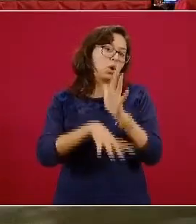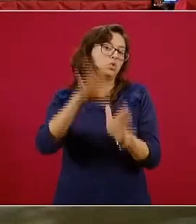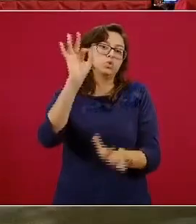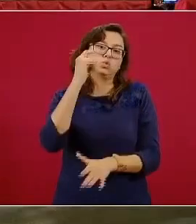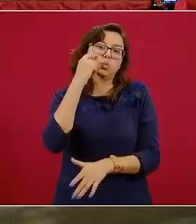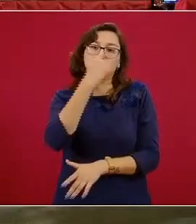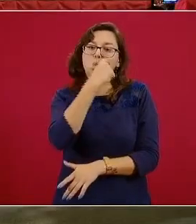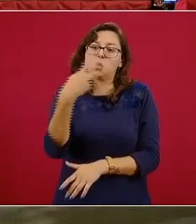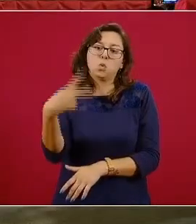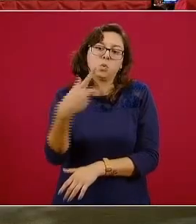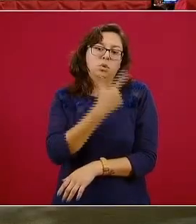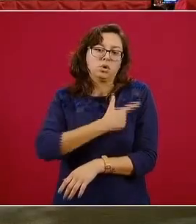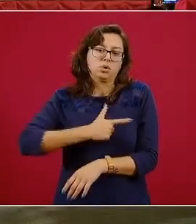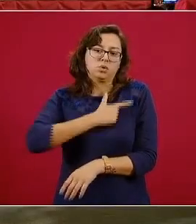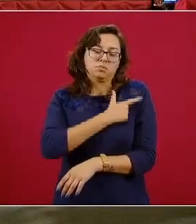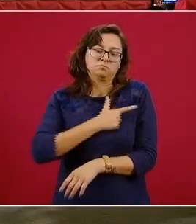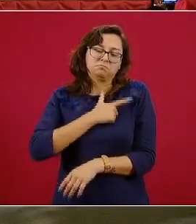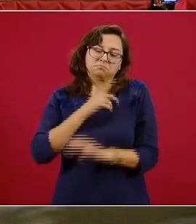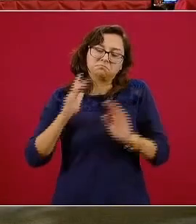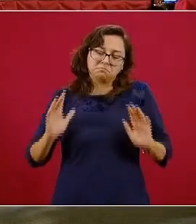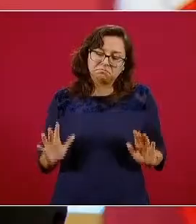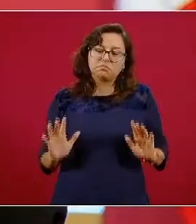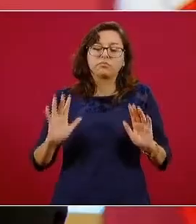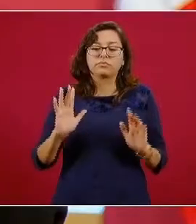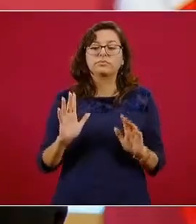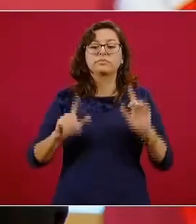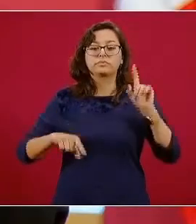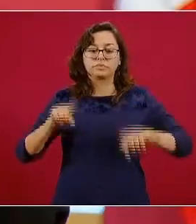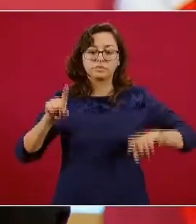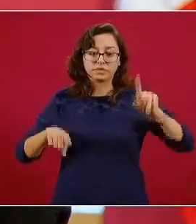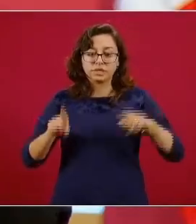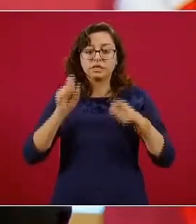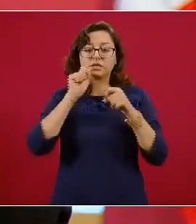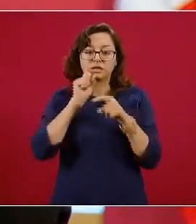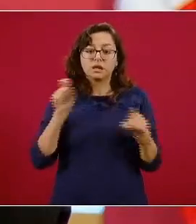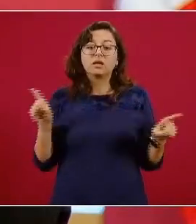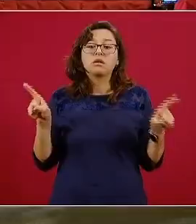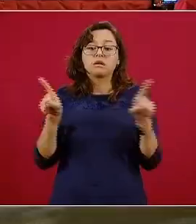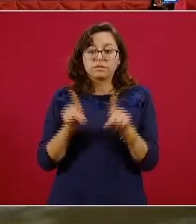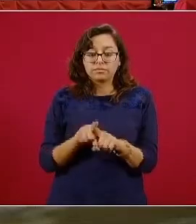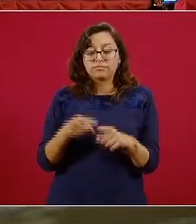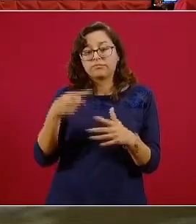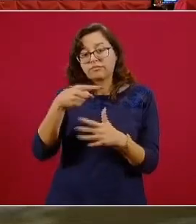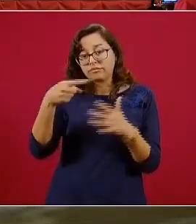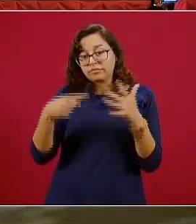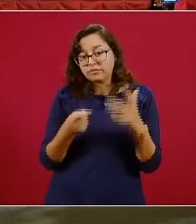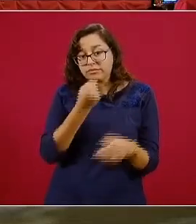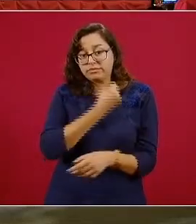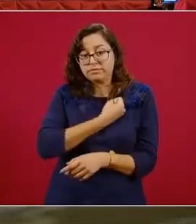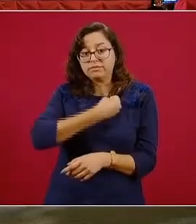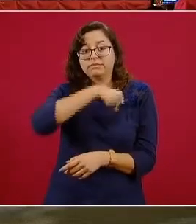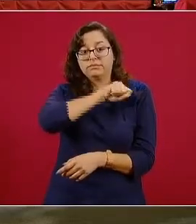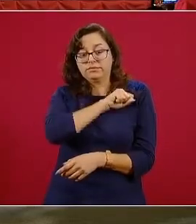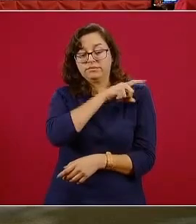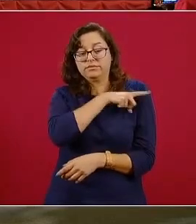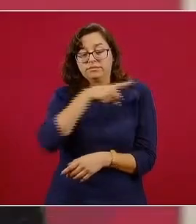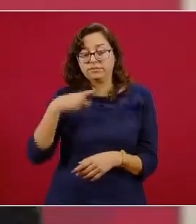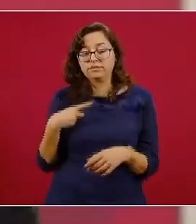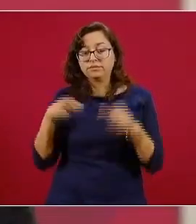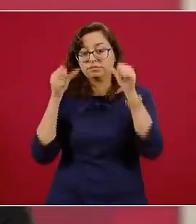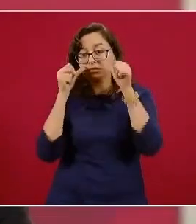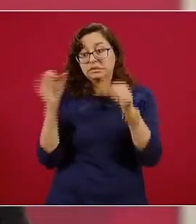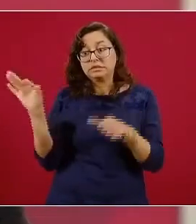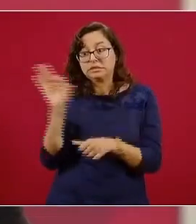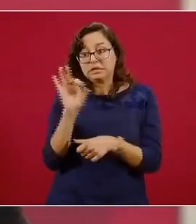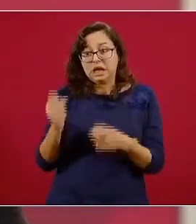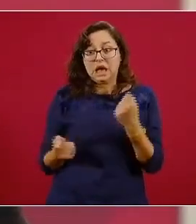más se adecua a sus preferencias, considerando también algunas indicaciones de salud por las cuales no sea